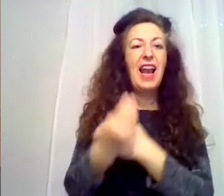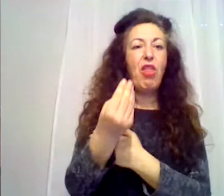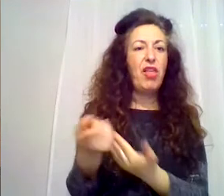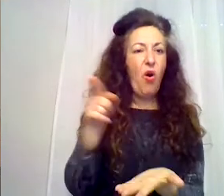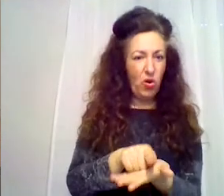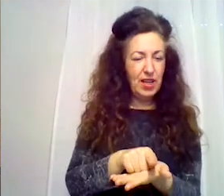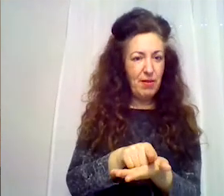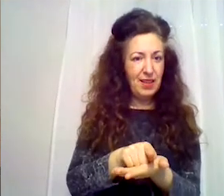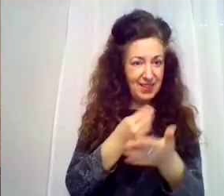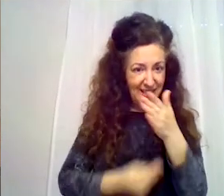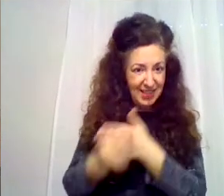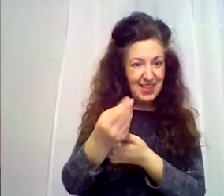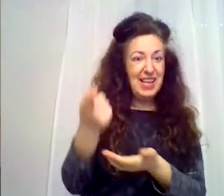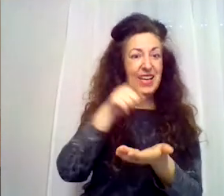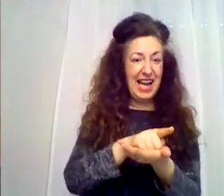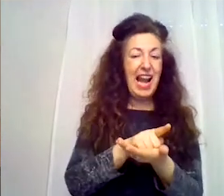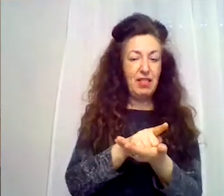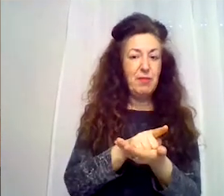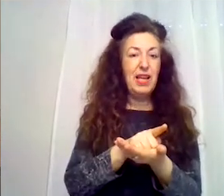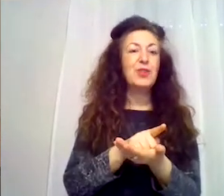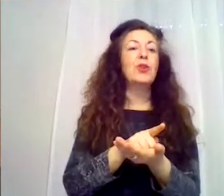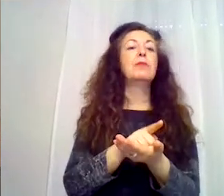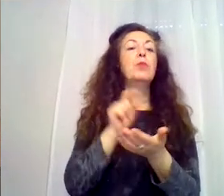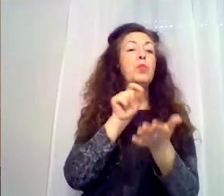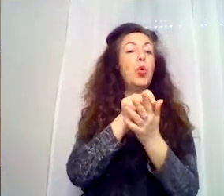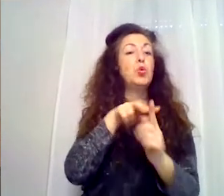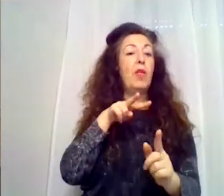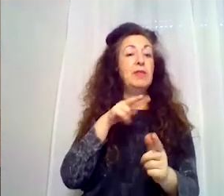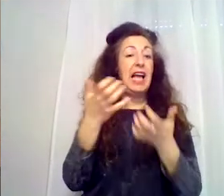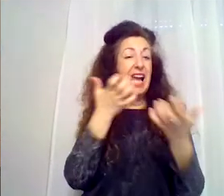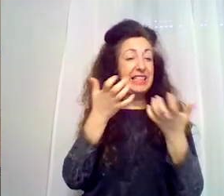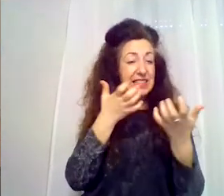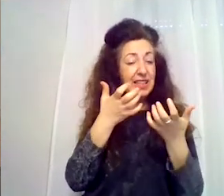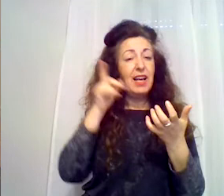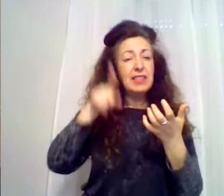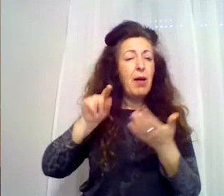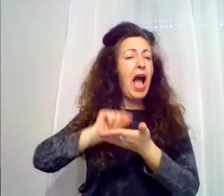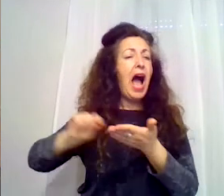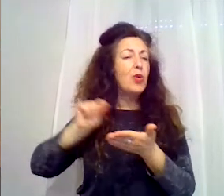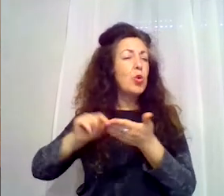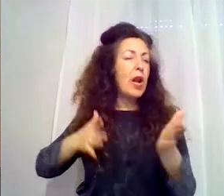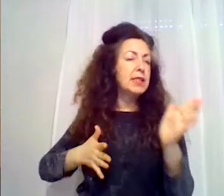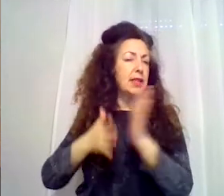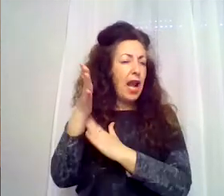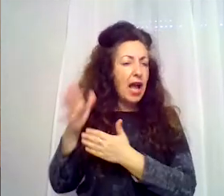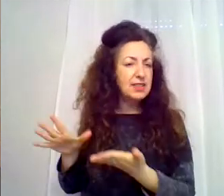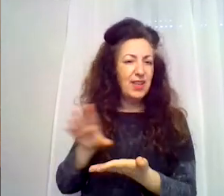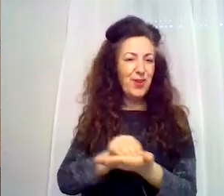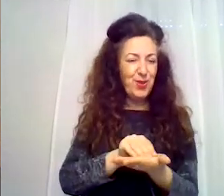personajes y de este momento histórico, una elevación de la realidad, una especie